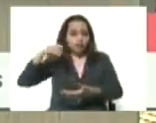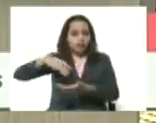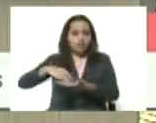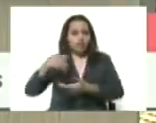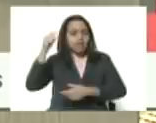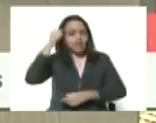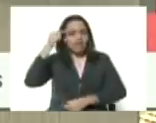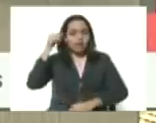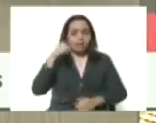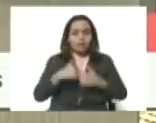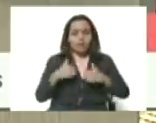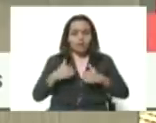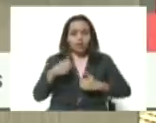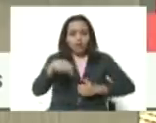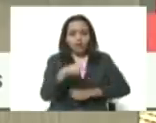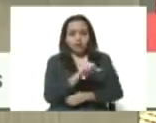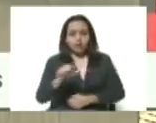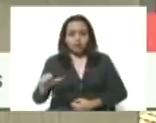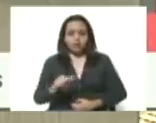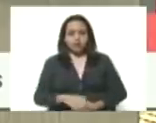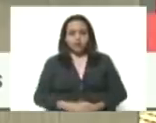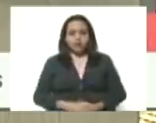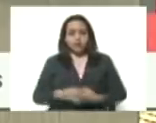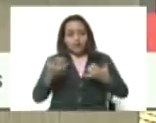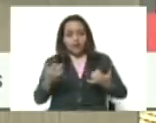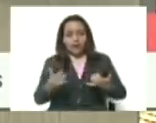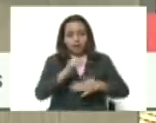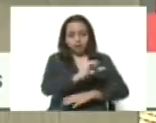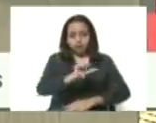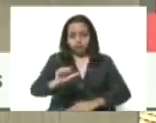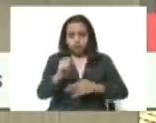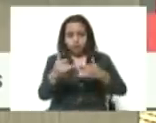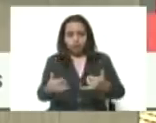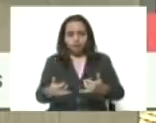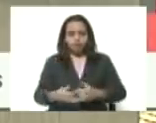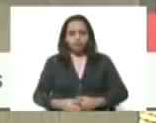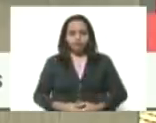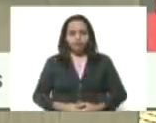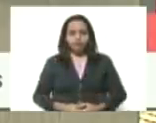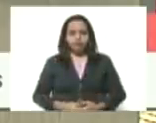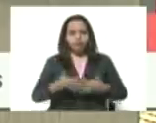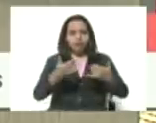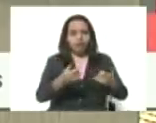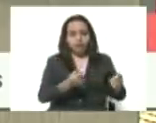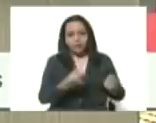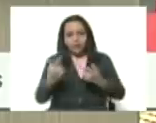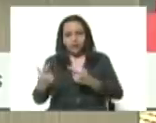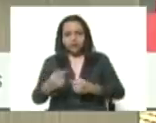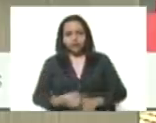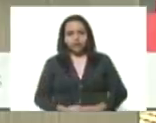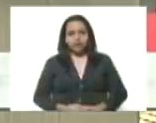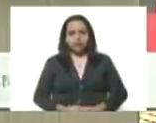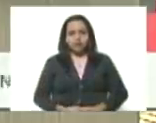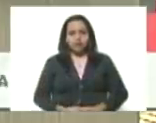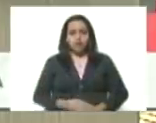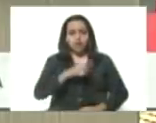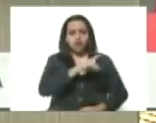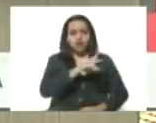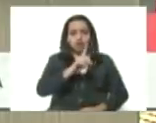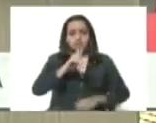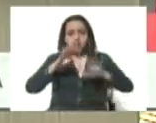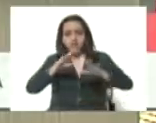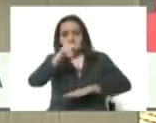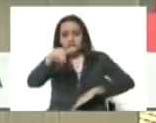día miércoles de esta semana que está en corriente. Luego nos vamos de los 219 casos a nivel